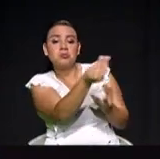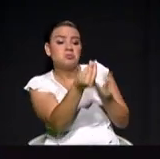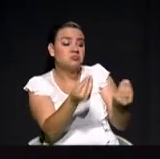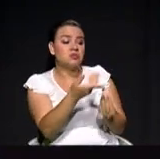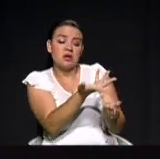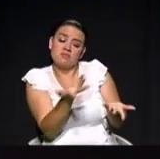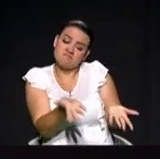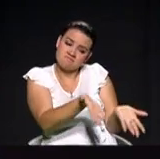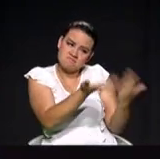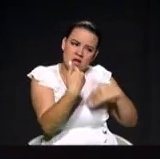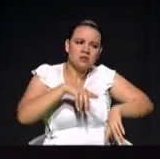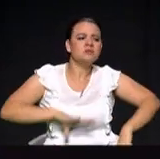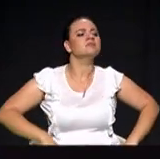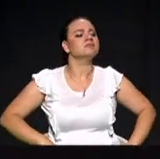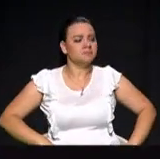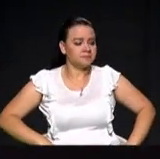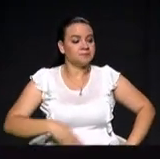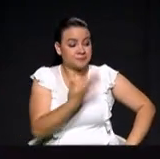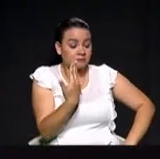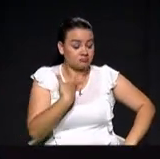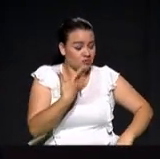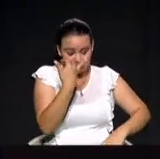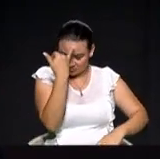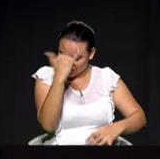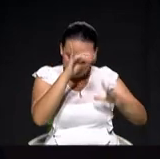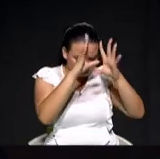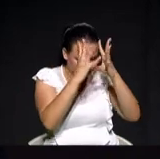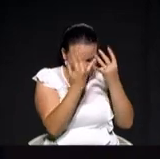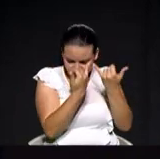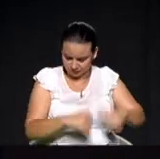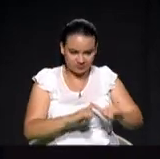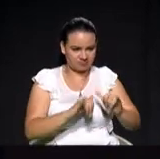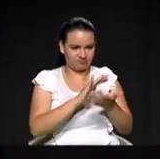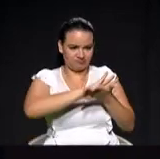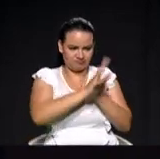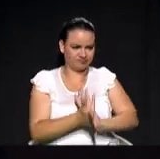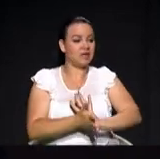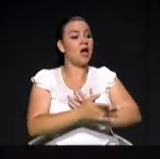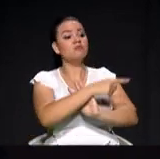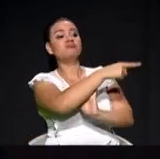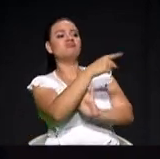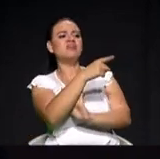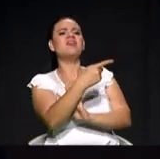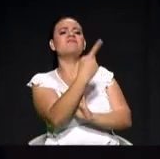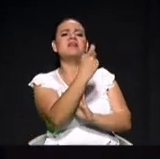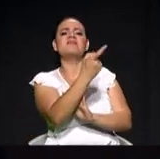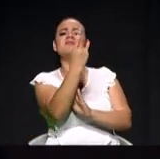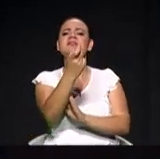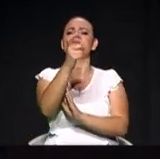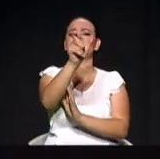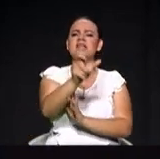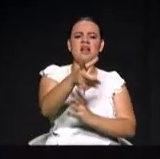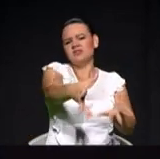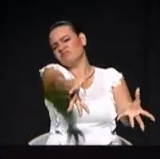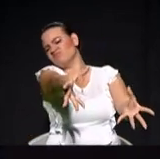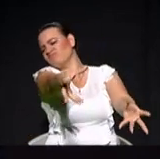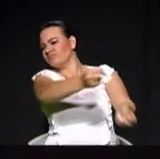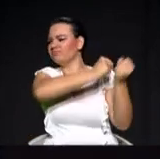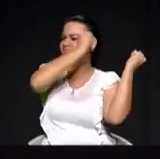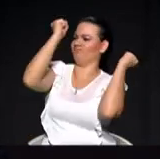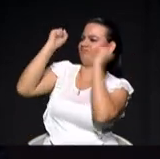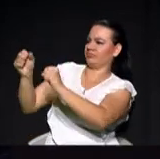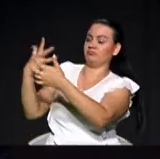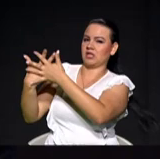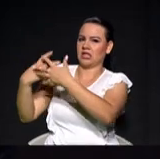órdenes de captura si hay dientes en la ciudad para capturar de una vez por todas a esos a esos malandrines que andan en la calle